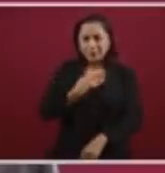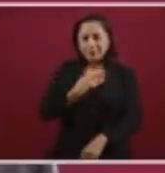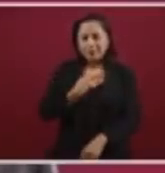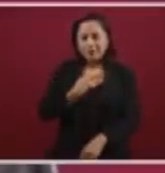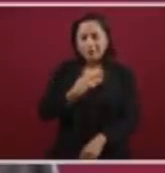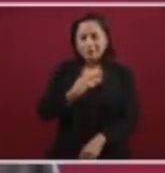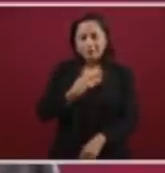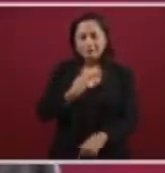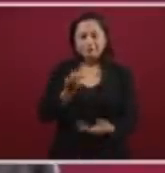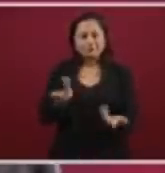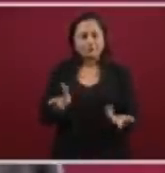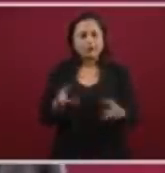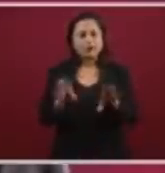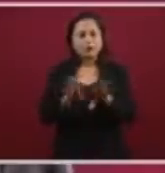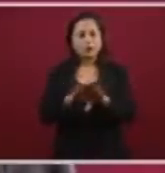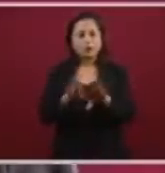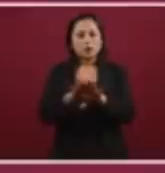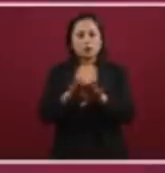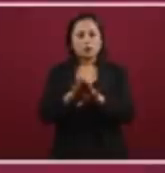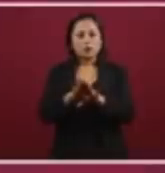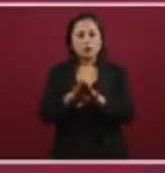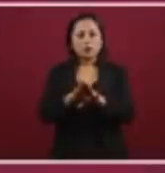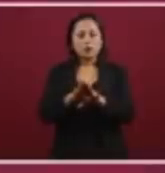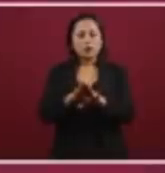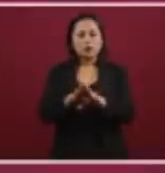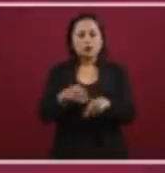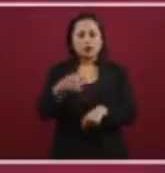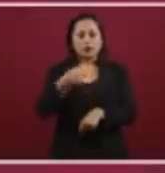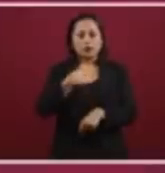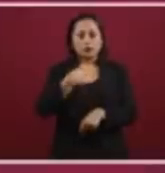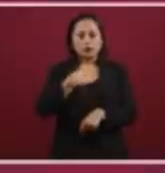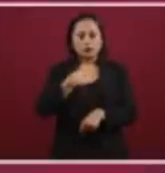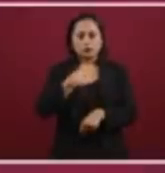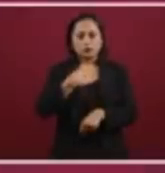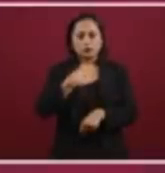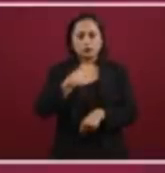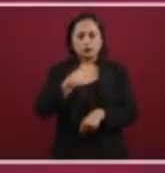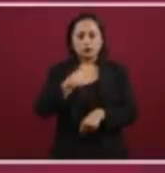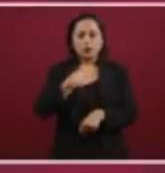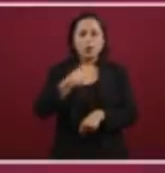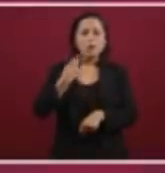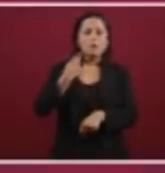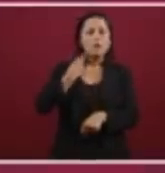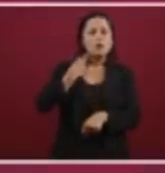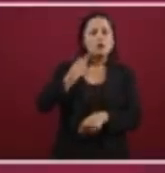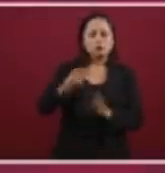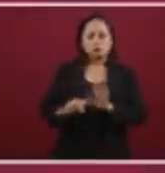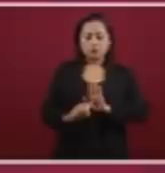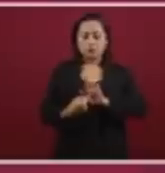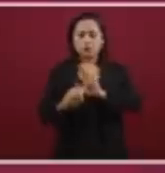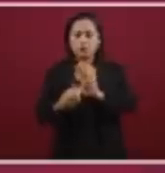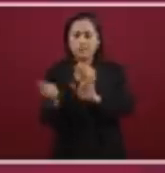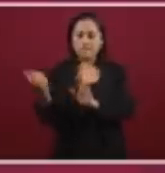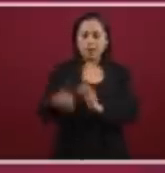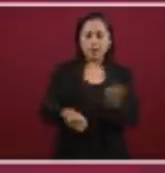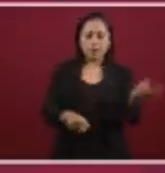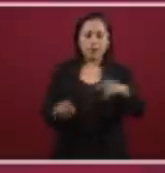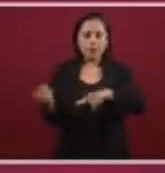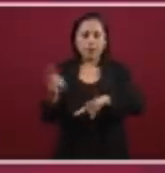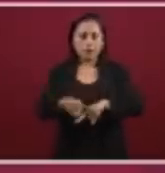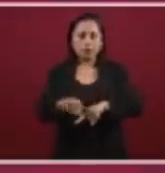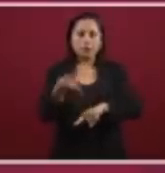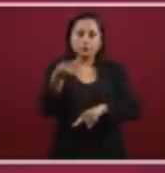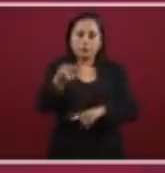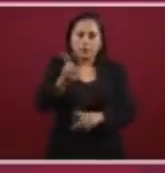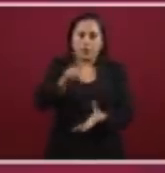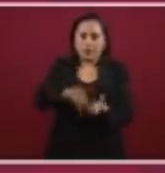autoridad política si no hay autoridad moral entonces